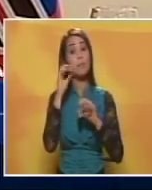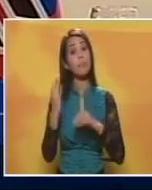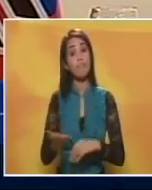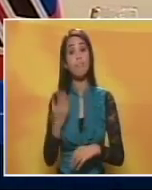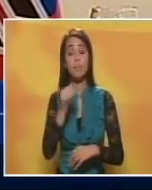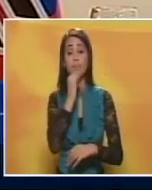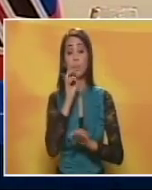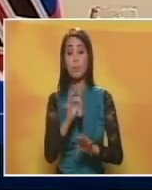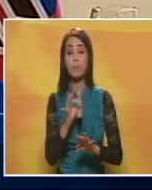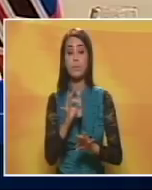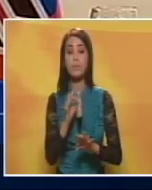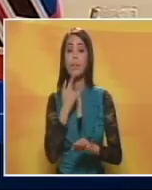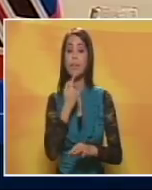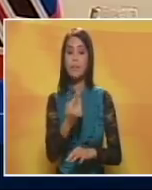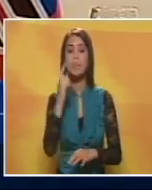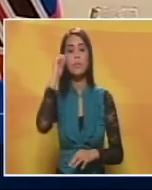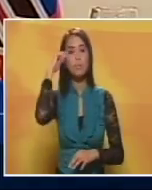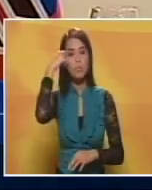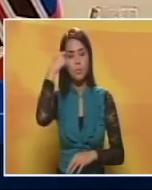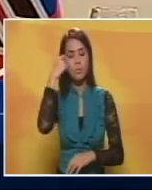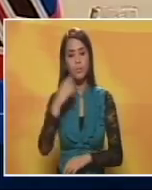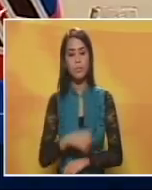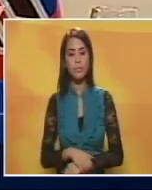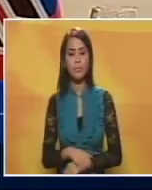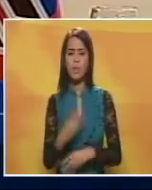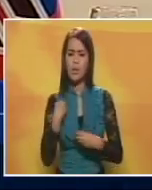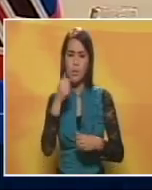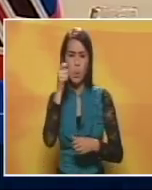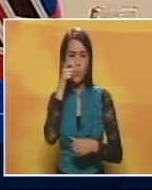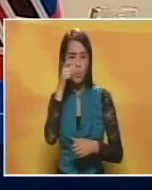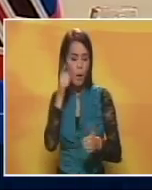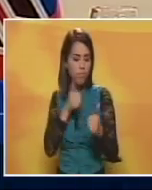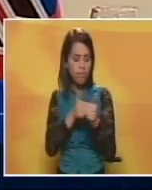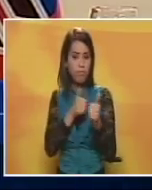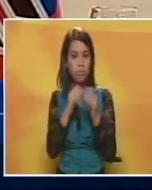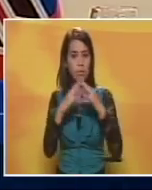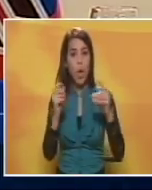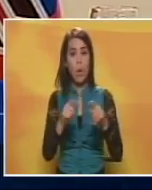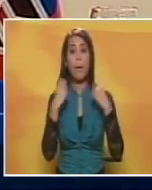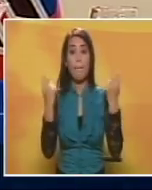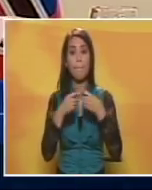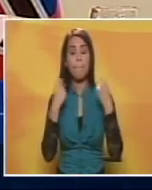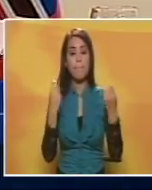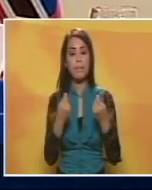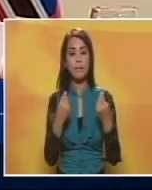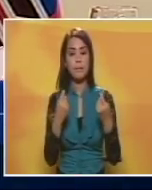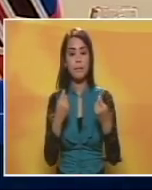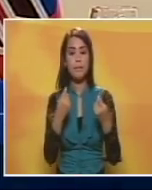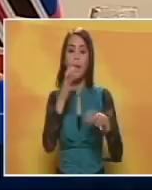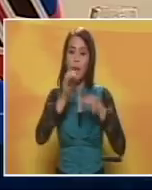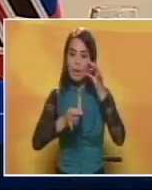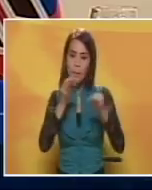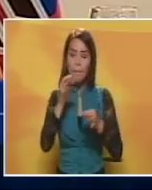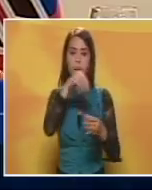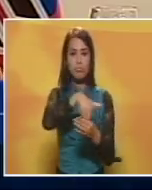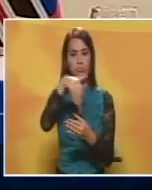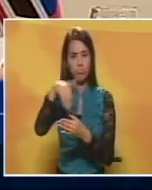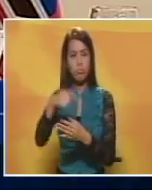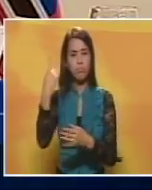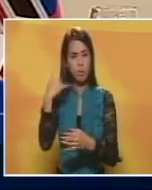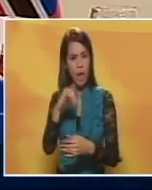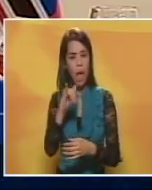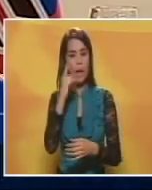también decir y recordar que hacemos seguimiento de la campaña a través de los fiscales electorales que